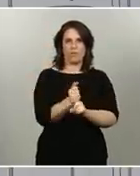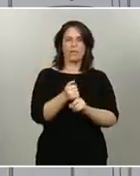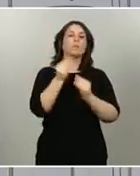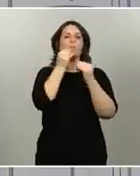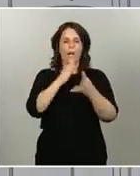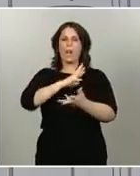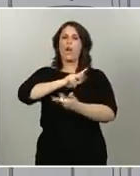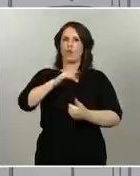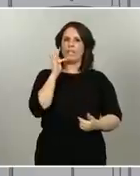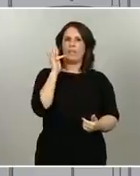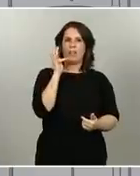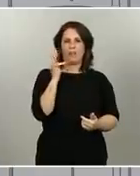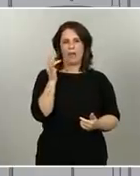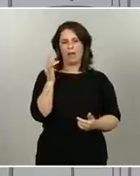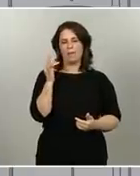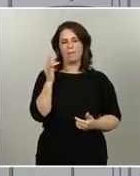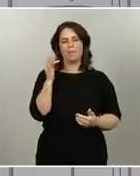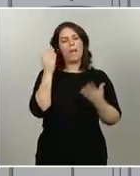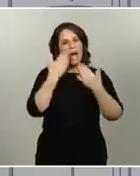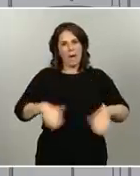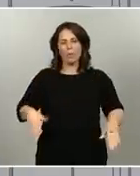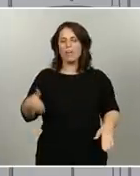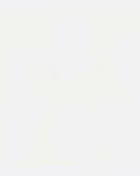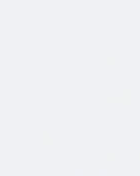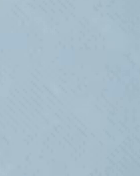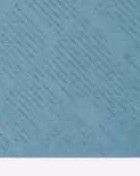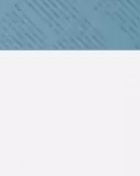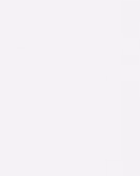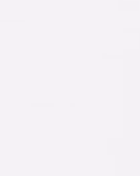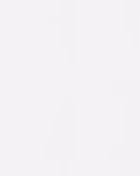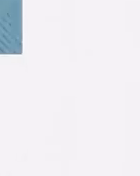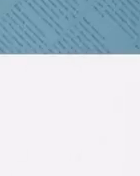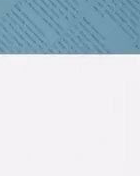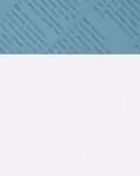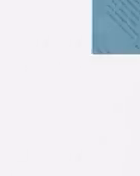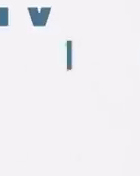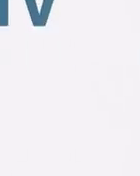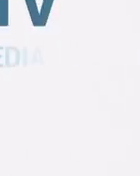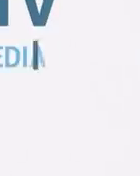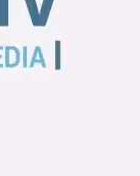duro que es siempre hablar de fallecidos por esta enfermedad.